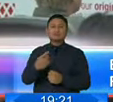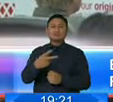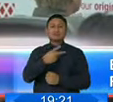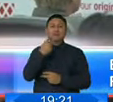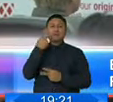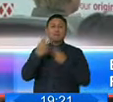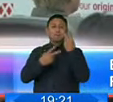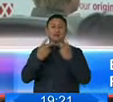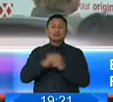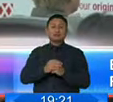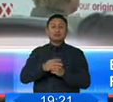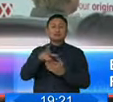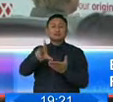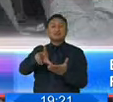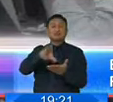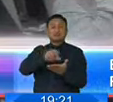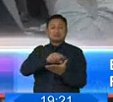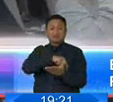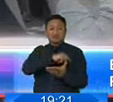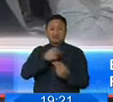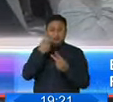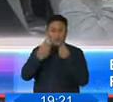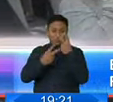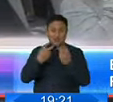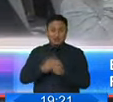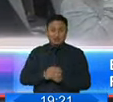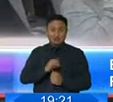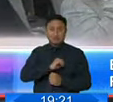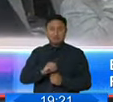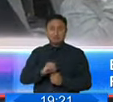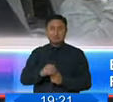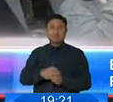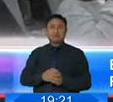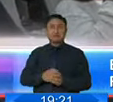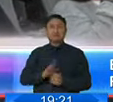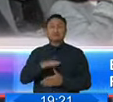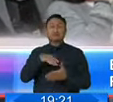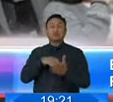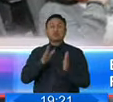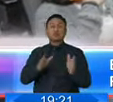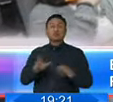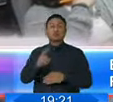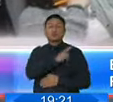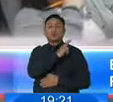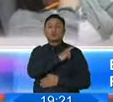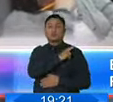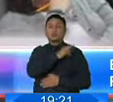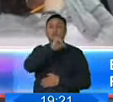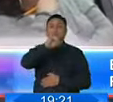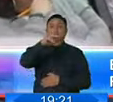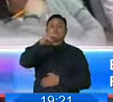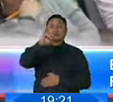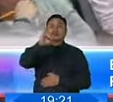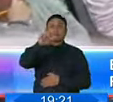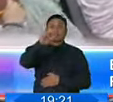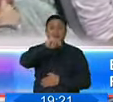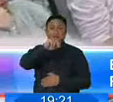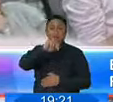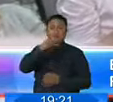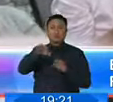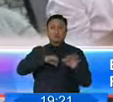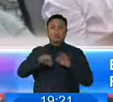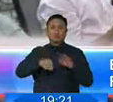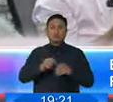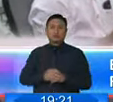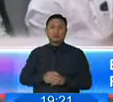visita realizada a Tena, en Napo, donde mantuvo un conversatorio con estudiantes de la Universidad Iquiam. Relevó